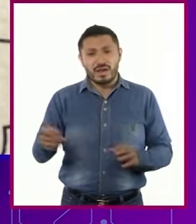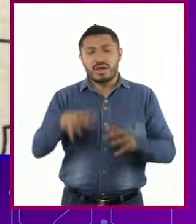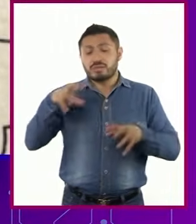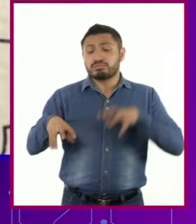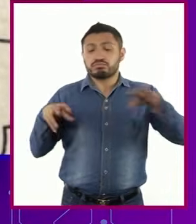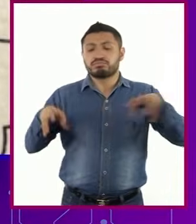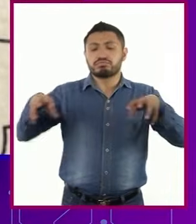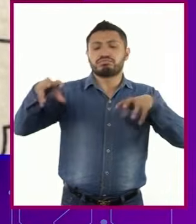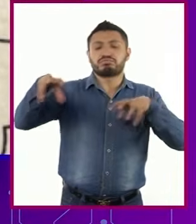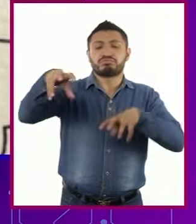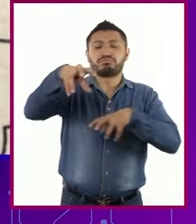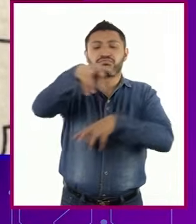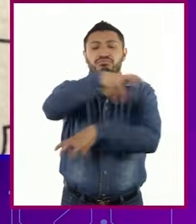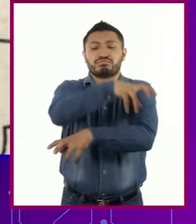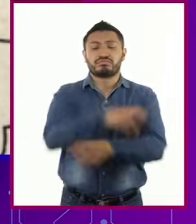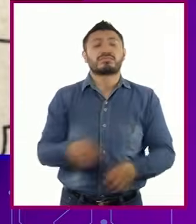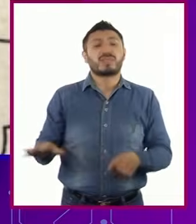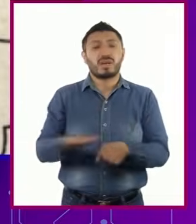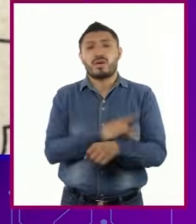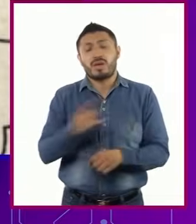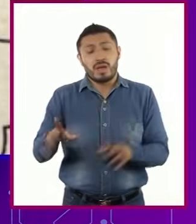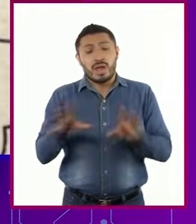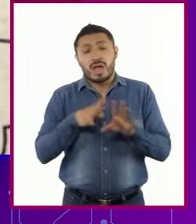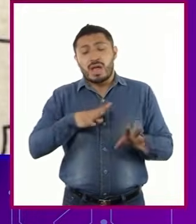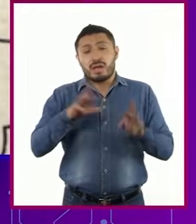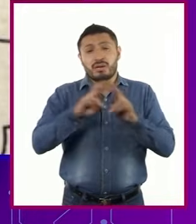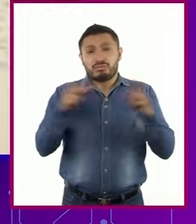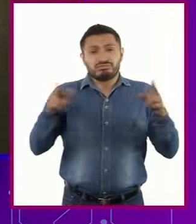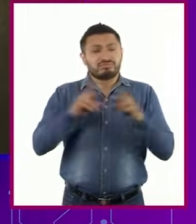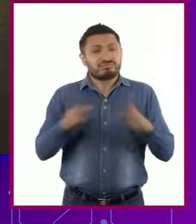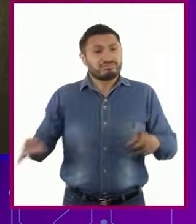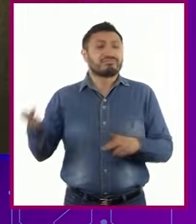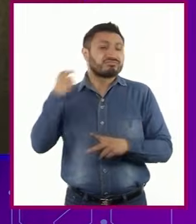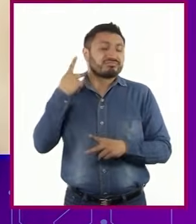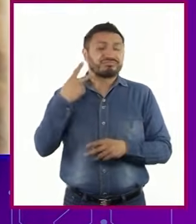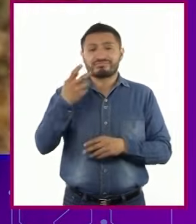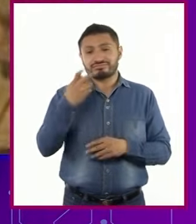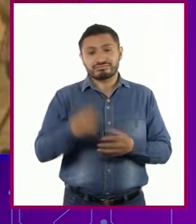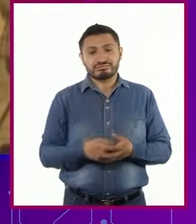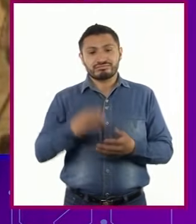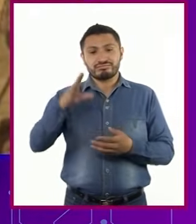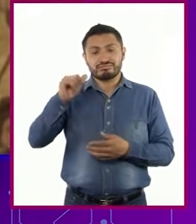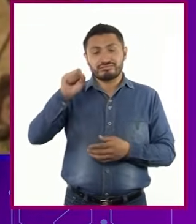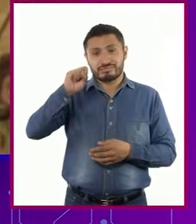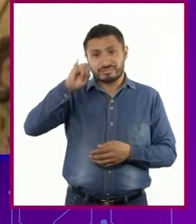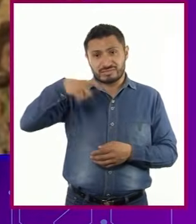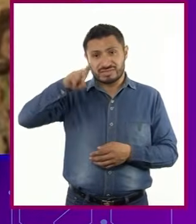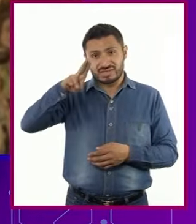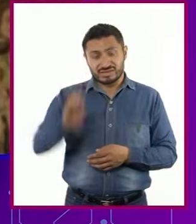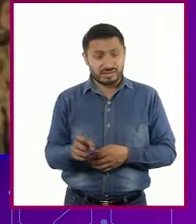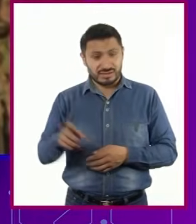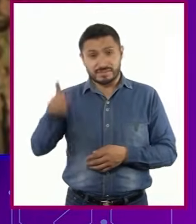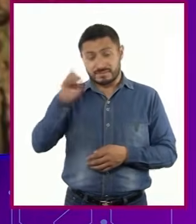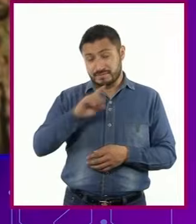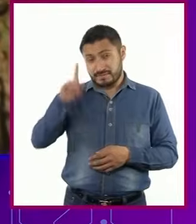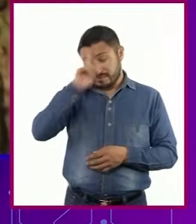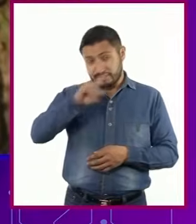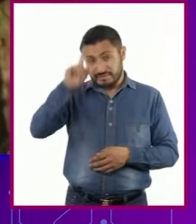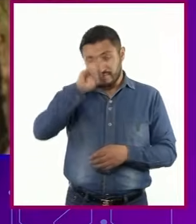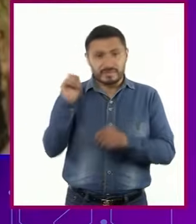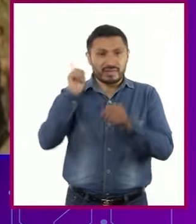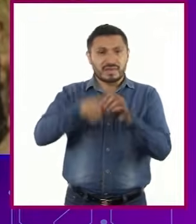señoríos mesoamericanos, debido a la fragmentación política. El cacique de Zempoala le recomendó aliarse con